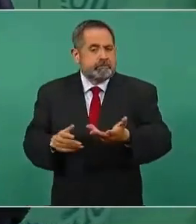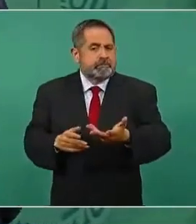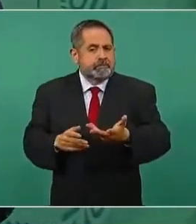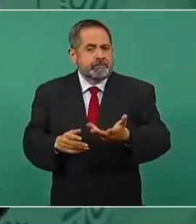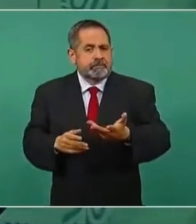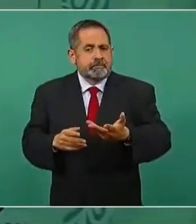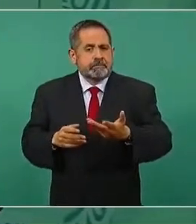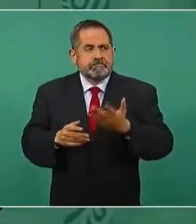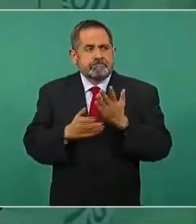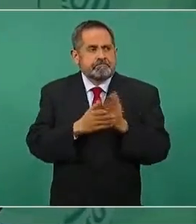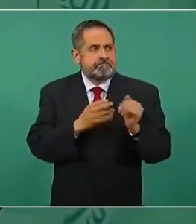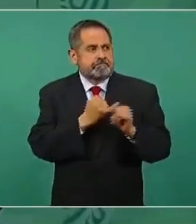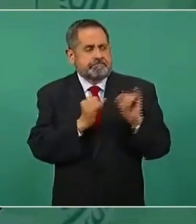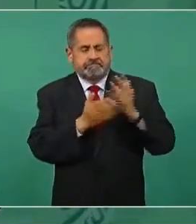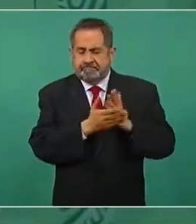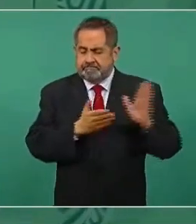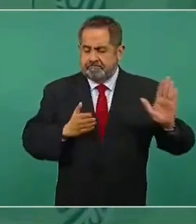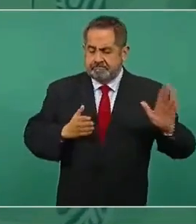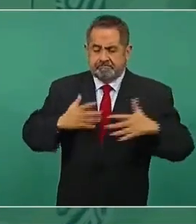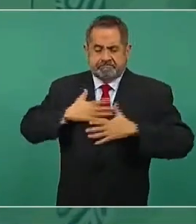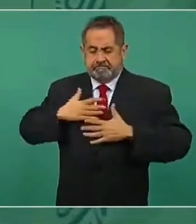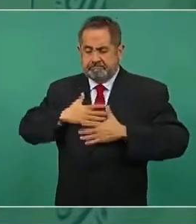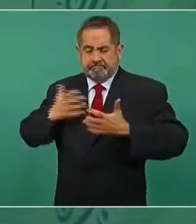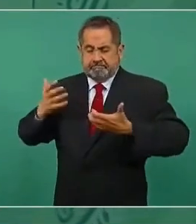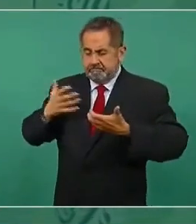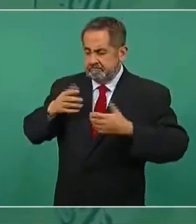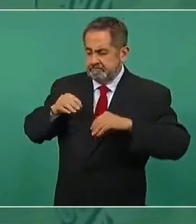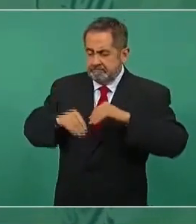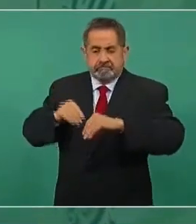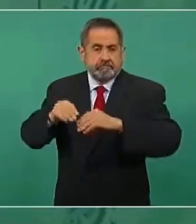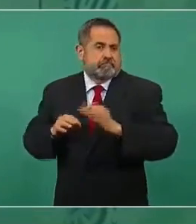más independencia.